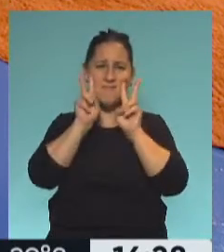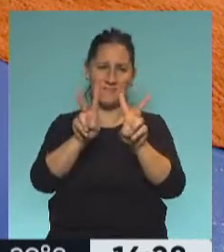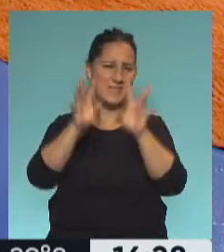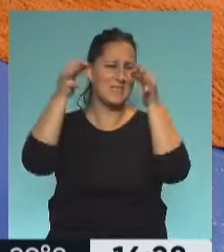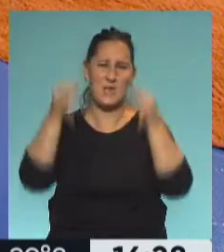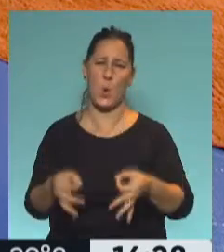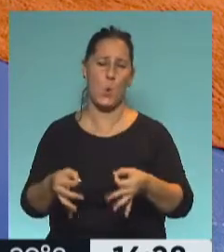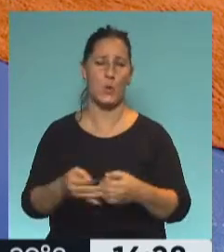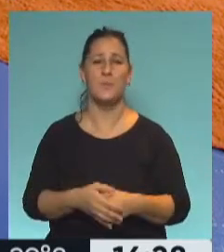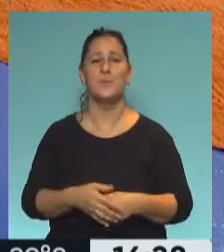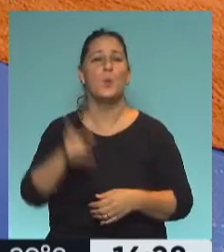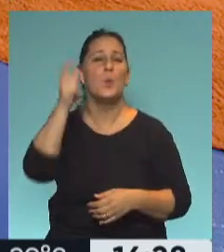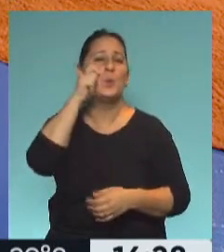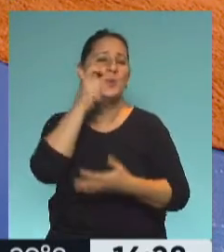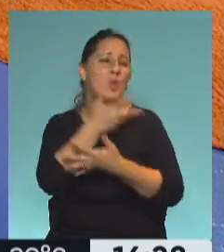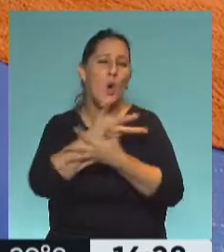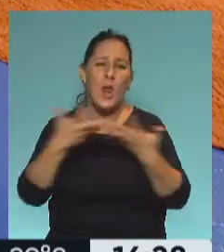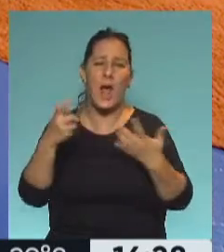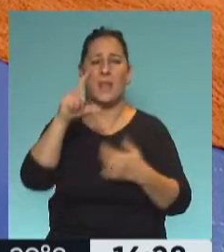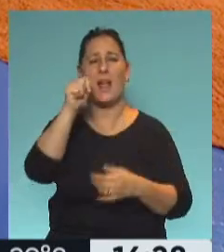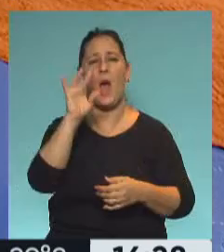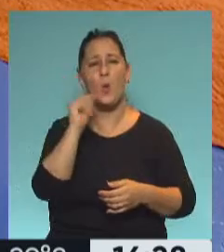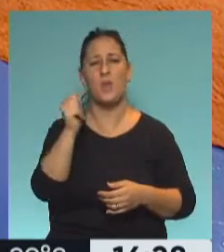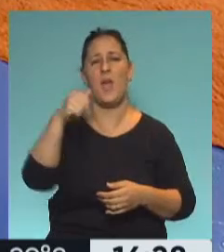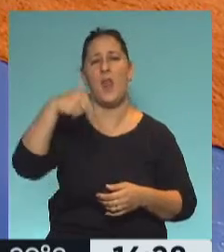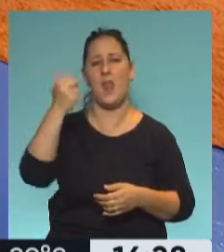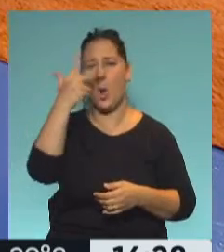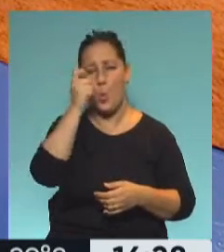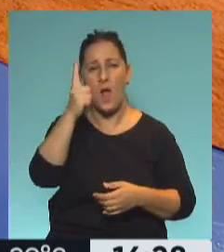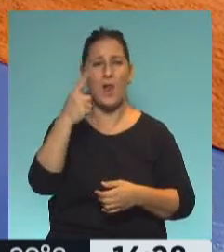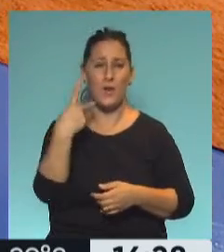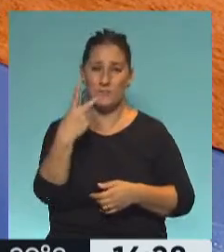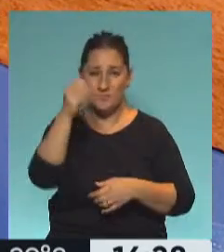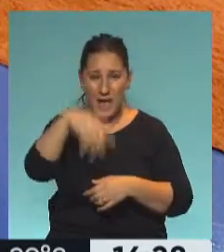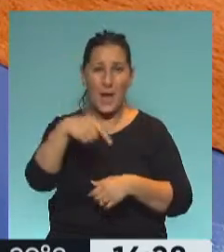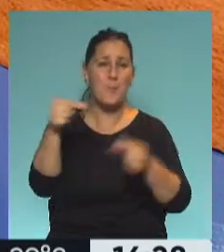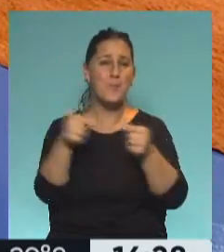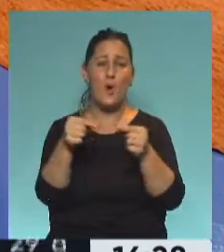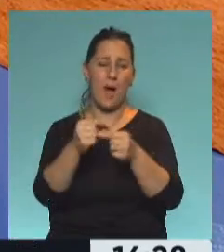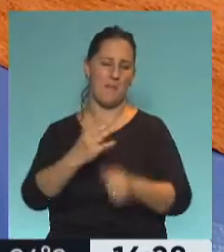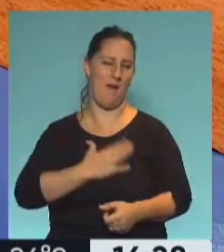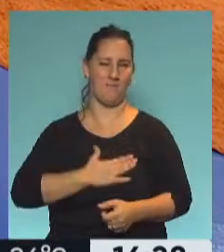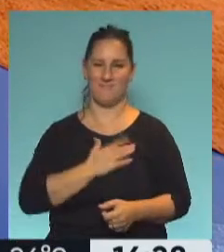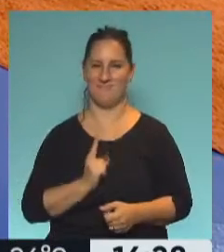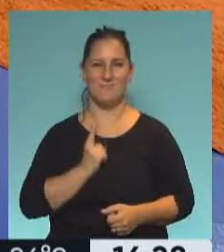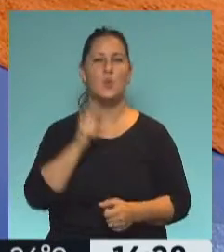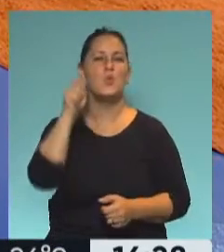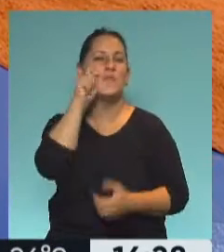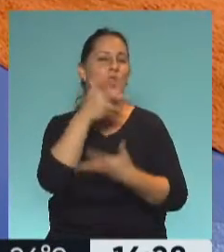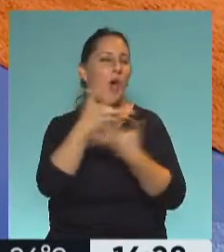mínimo. Les mandamos un beso grande, Claudia Brandt, Nahuel Penici. Un lujo tenerlos acá en nuestro programa. Un beso gigante para los